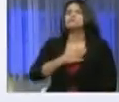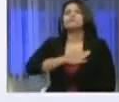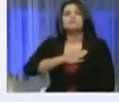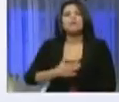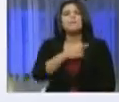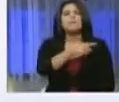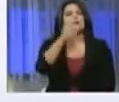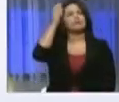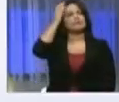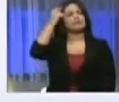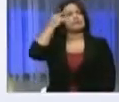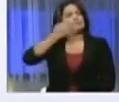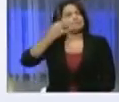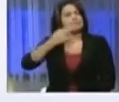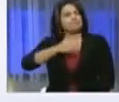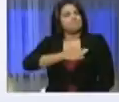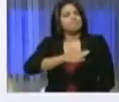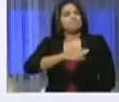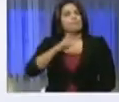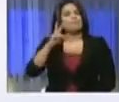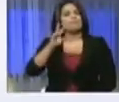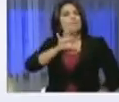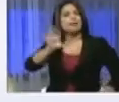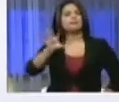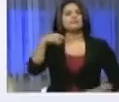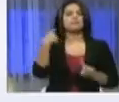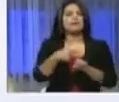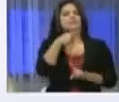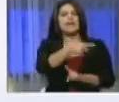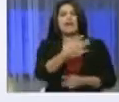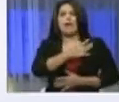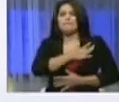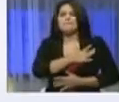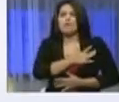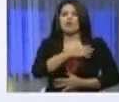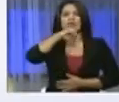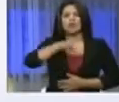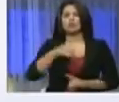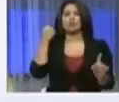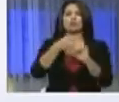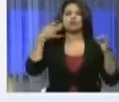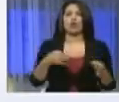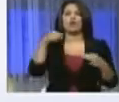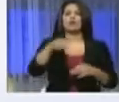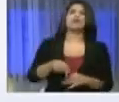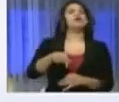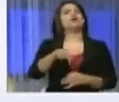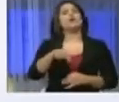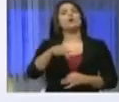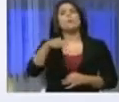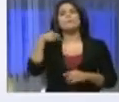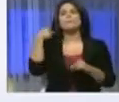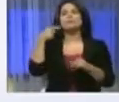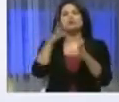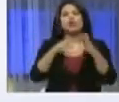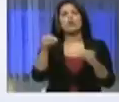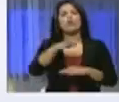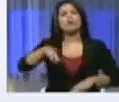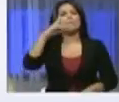nacional y comprometí el amor histórico de nuestra patria común en Bolívar